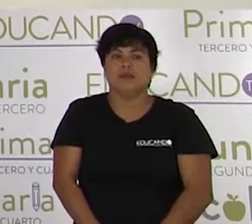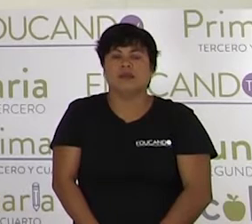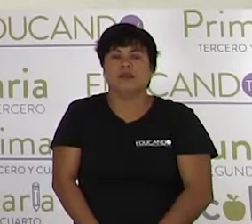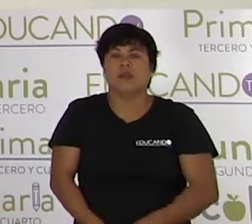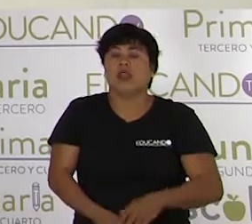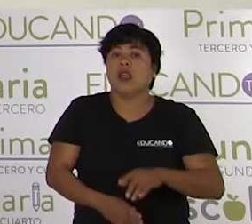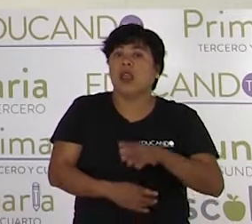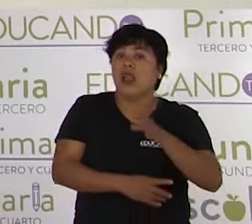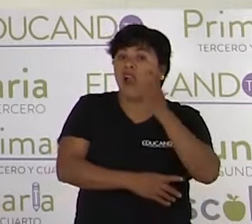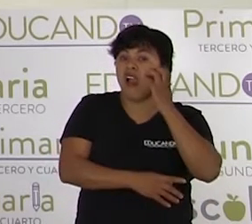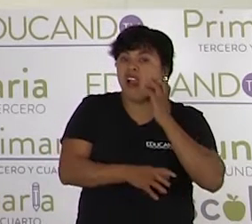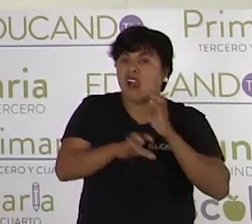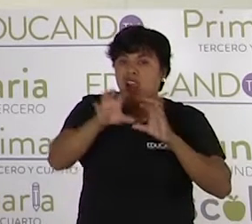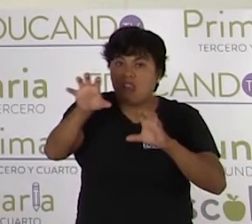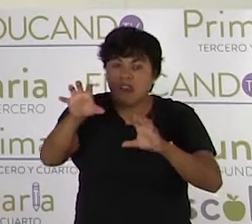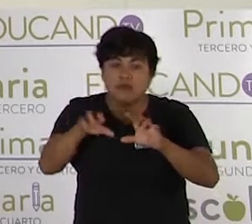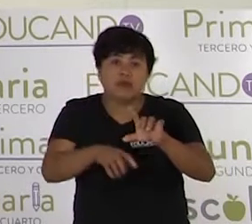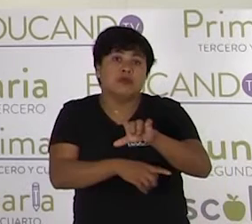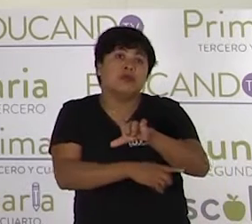se fue